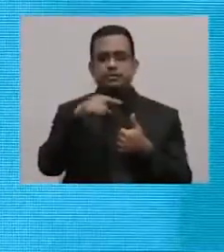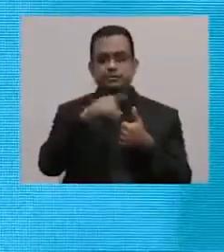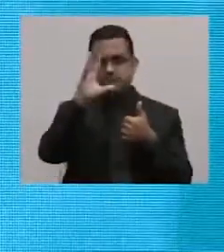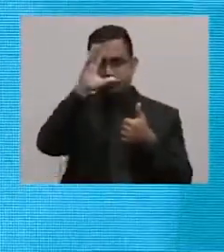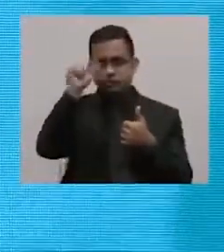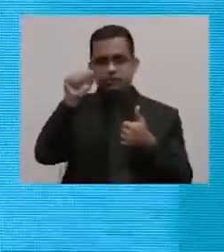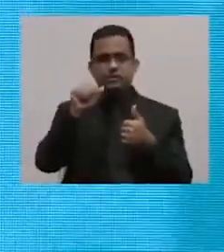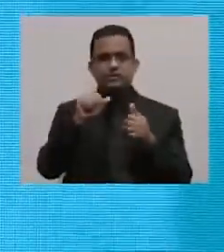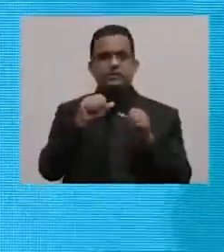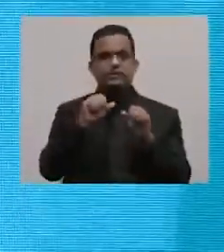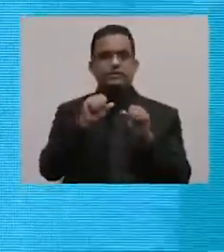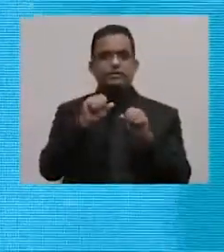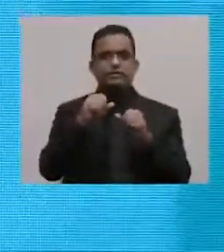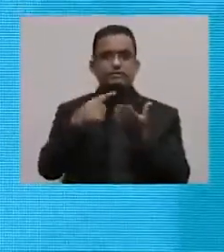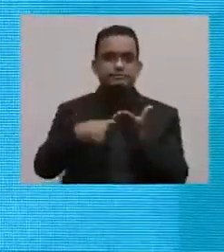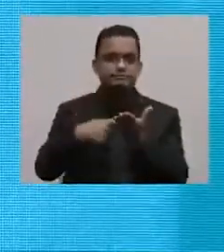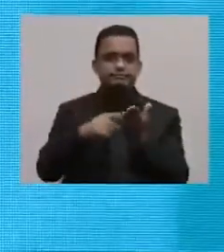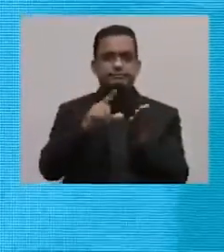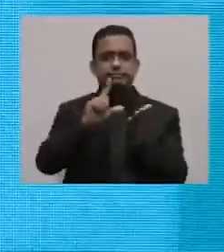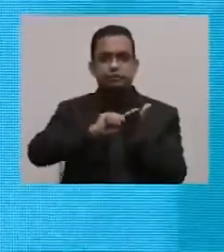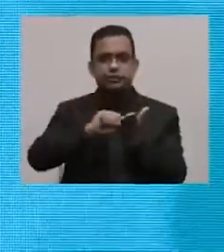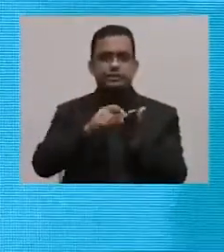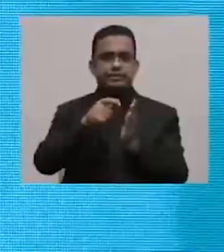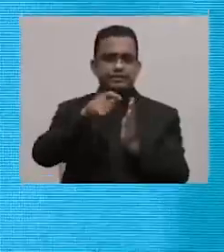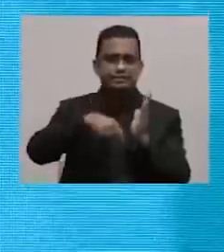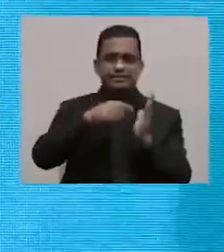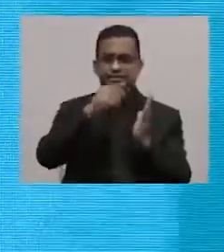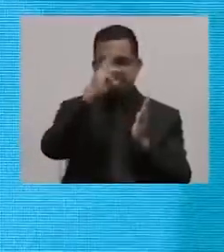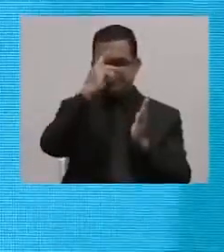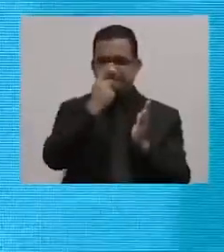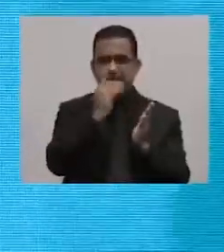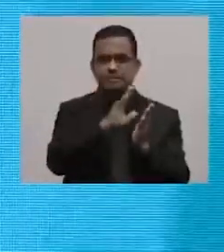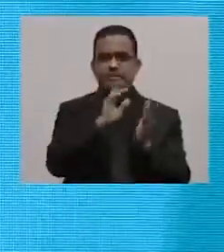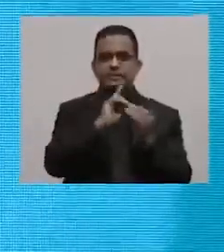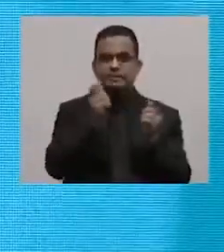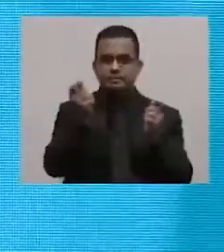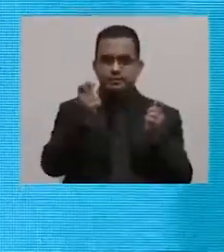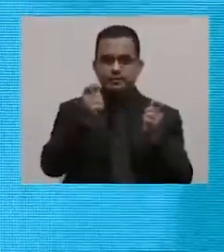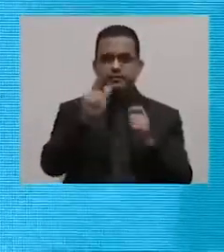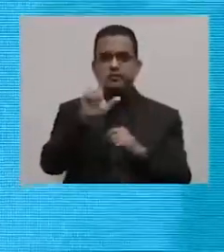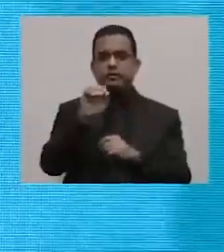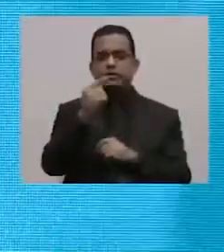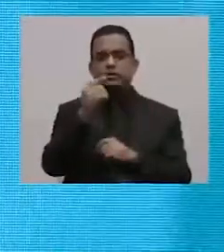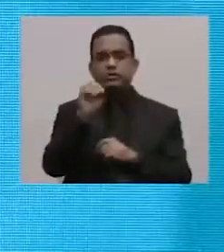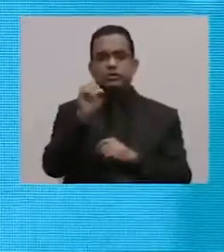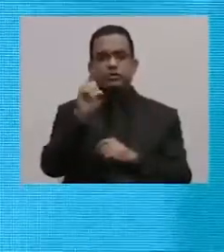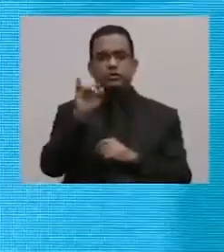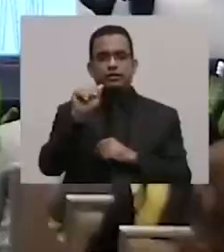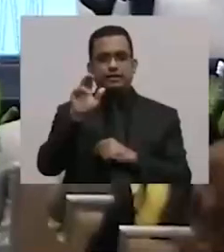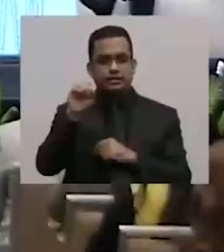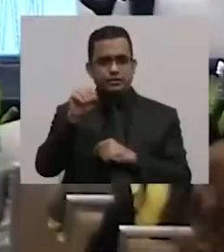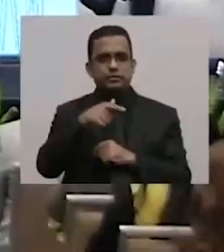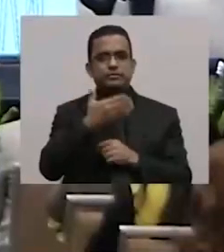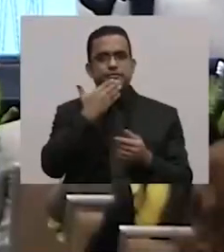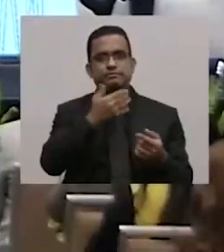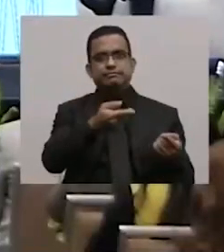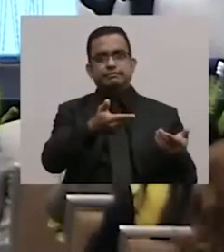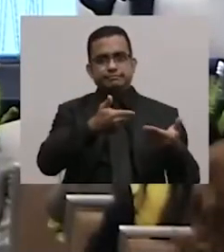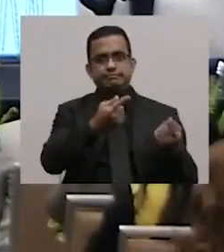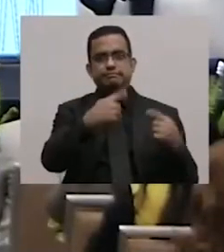Sociedad Dominicana de Diarios y director del periódico El Nuevo Diario. Muchísimas gracias, don Percio, por aceptar nuestra